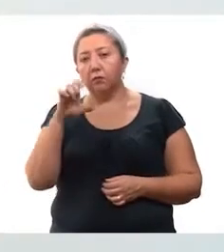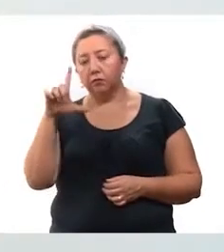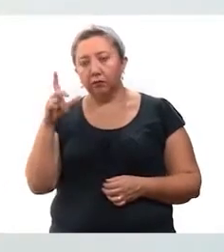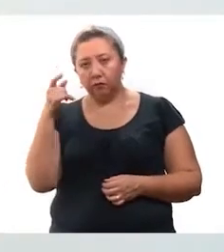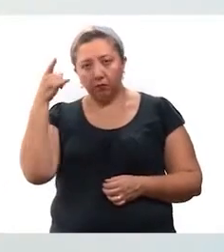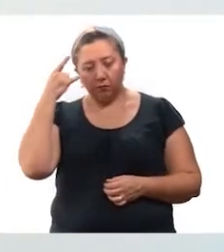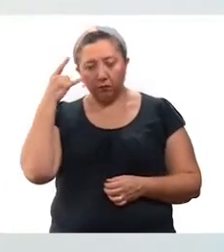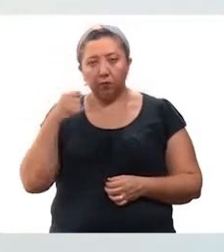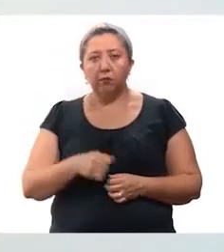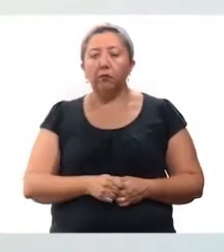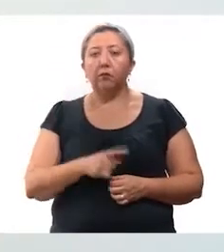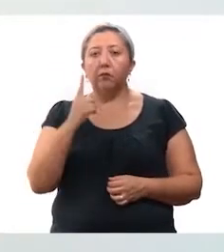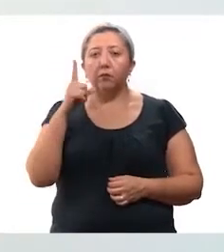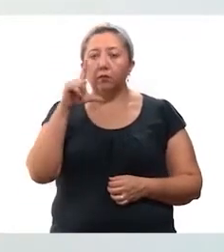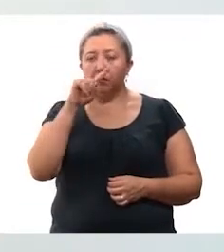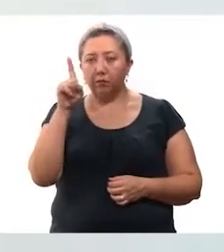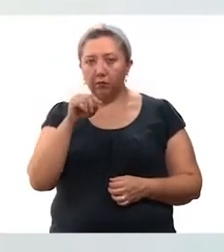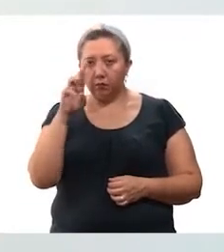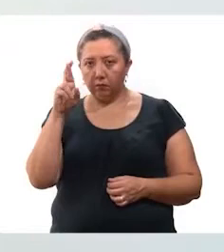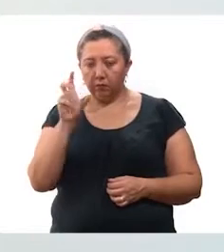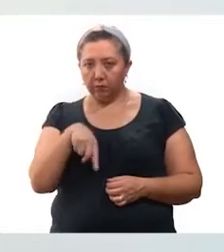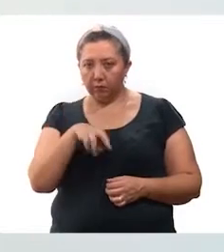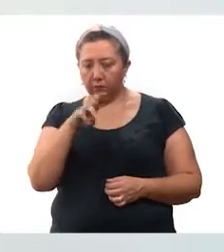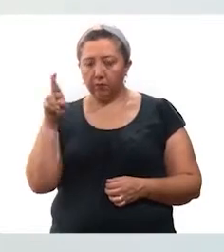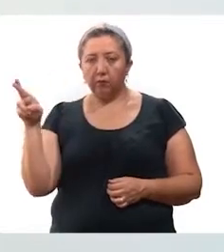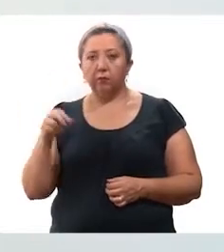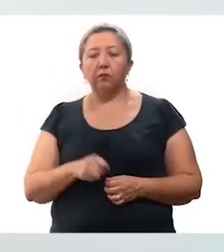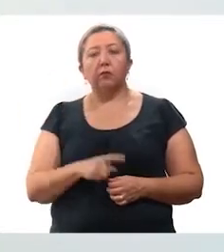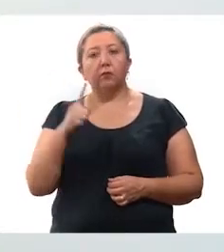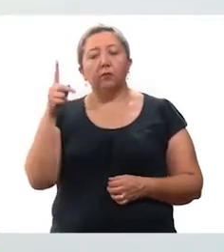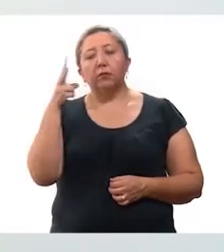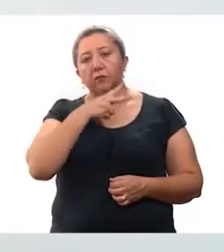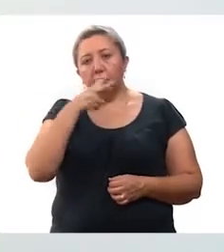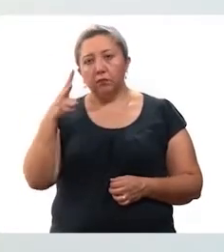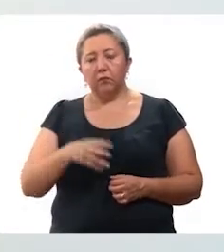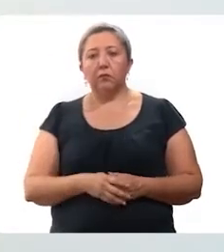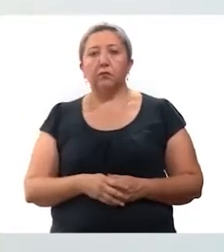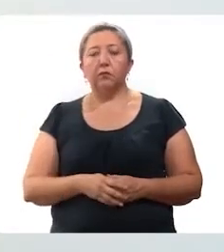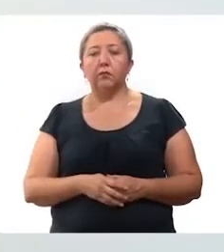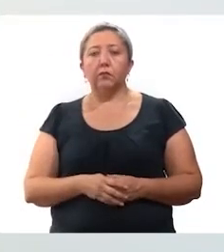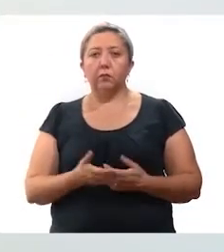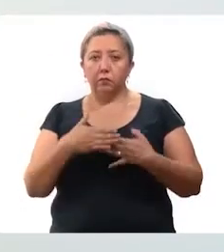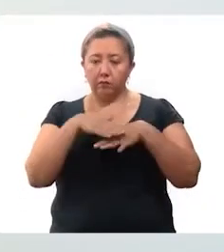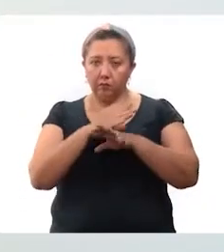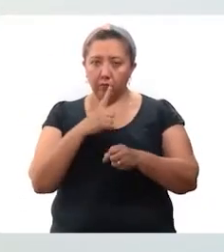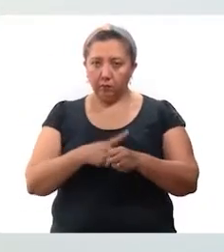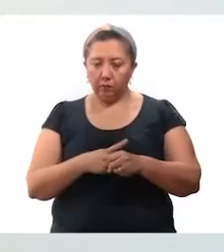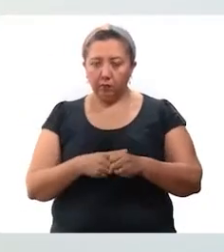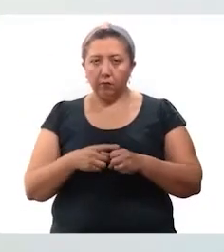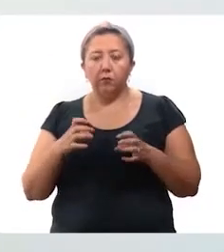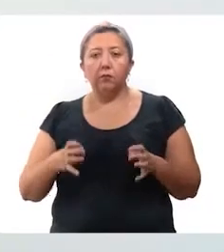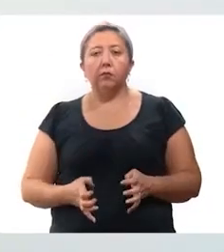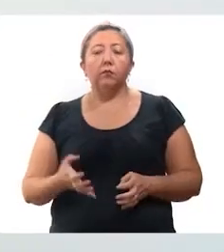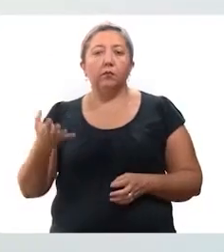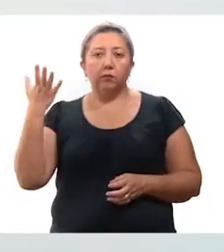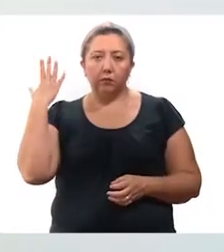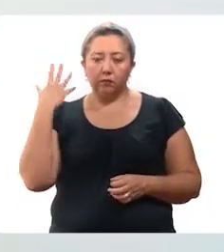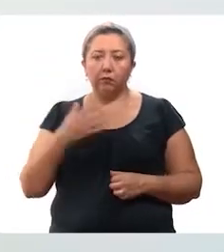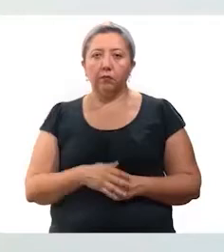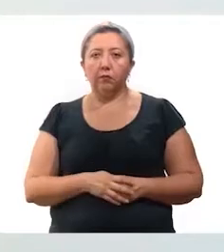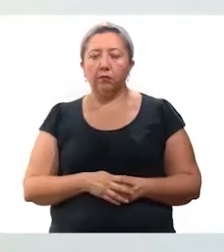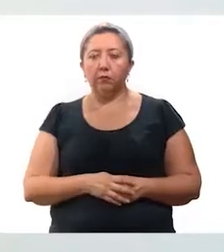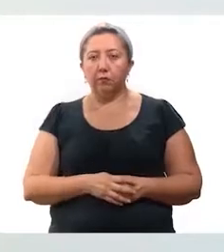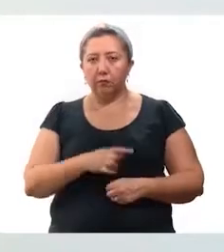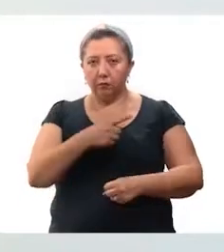Carmen, Campeche, 1 en Lázaro Cárdenas, Quintana Roo y 1 en Valladolid. Entre sus principales enfermedades se